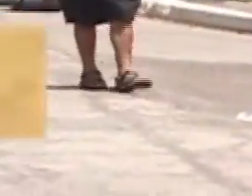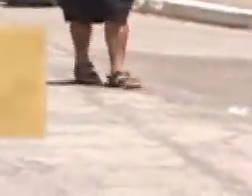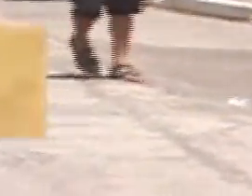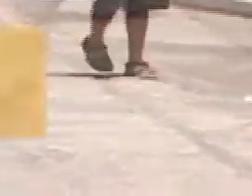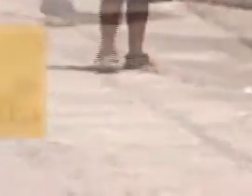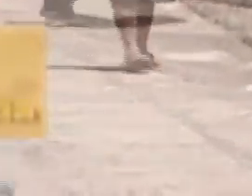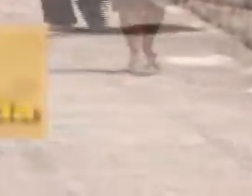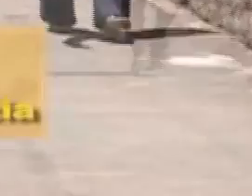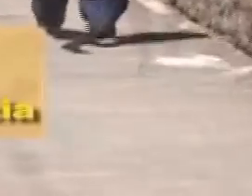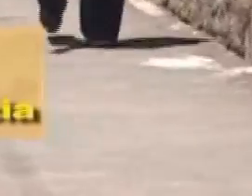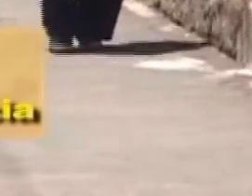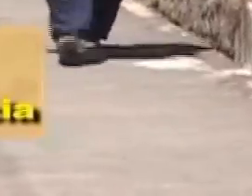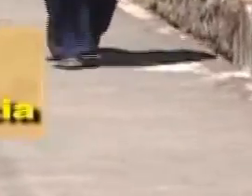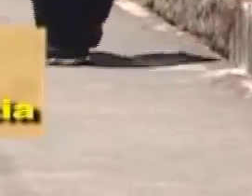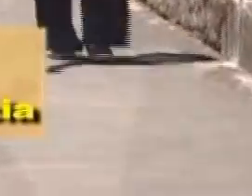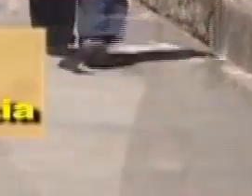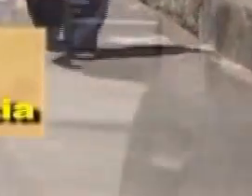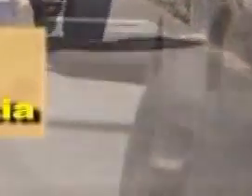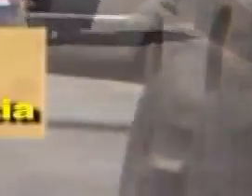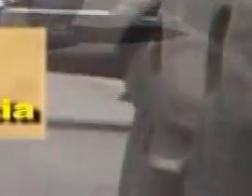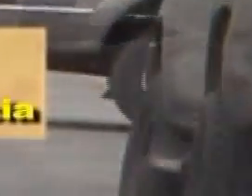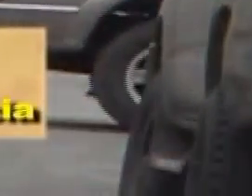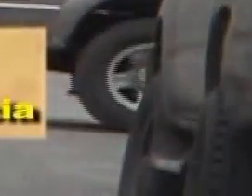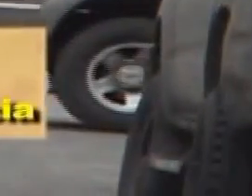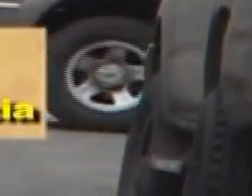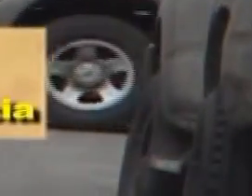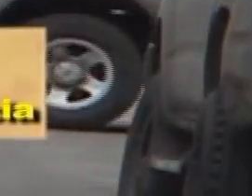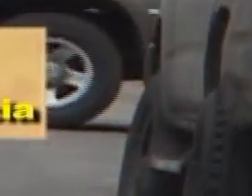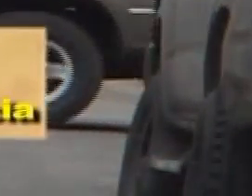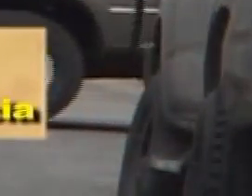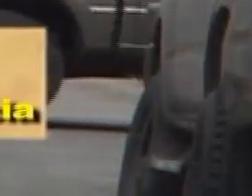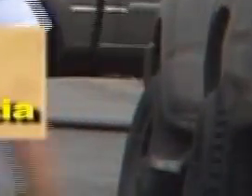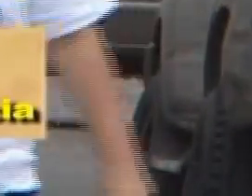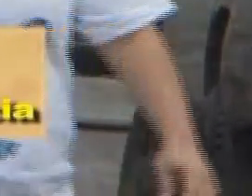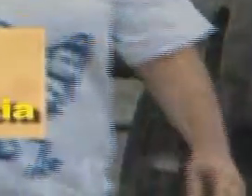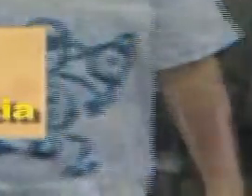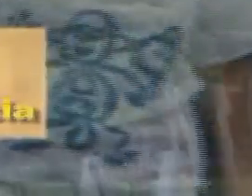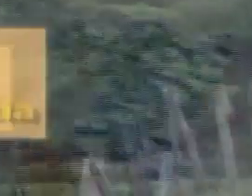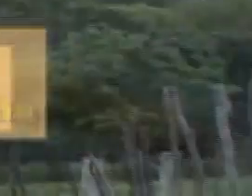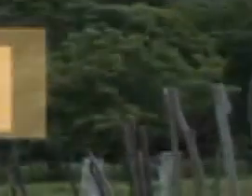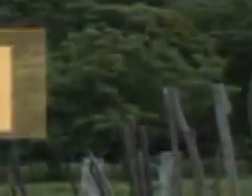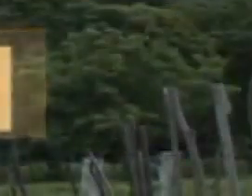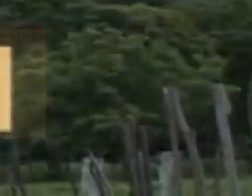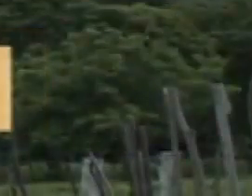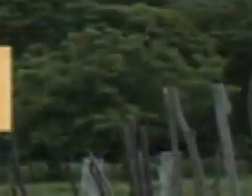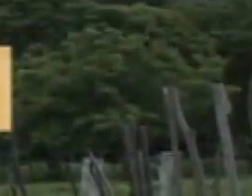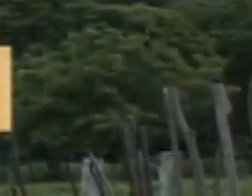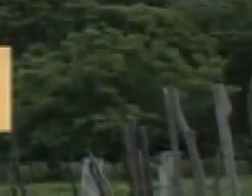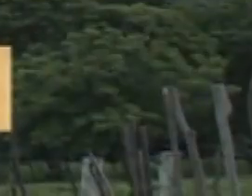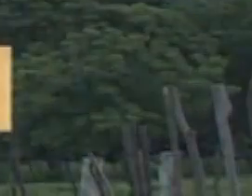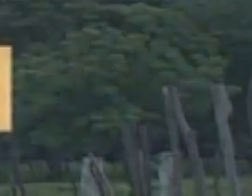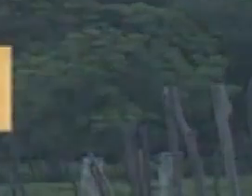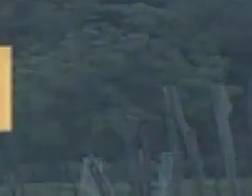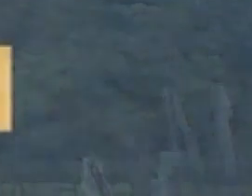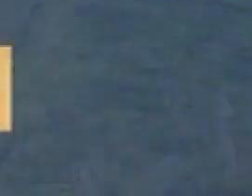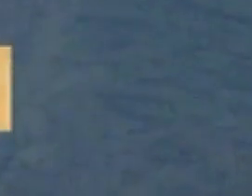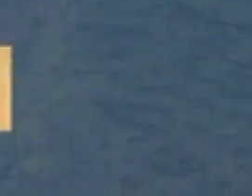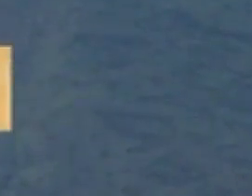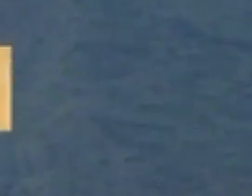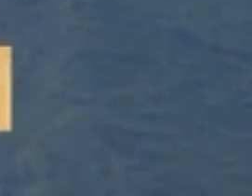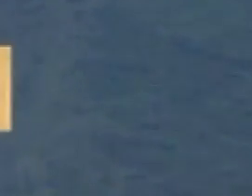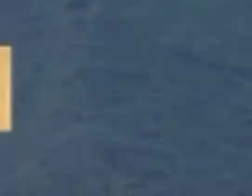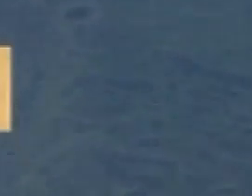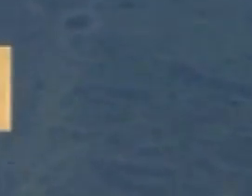Blanca de Santo Domingo, bajo la luna parece un mar, donde sus aguas tibias y